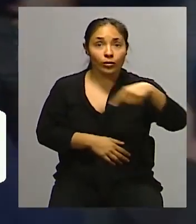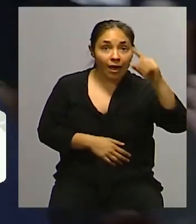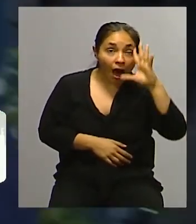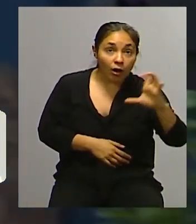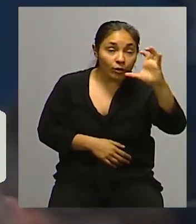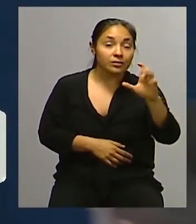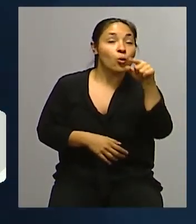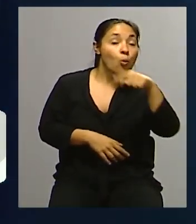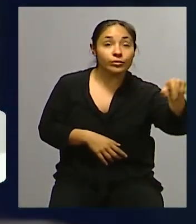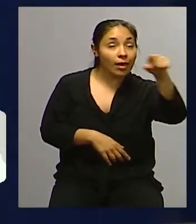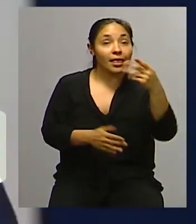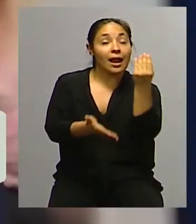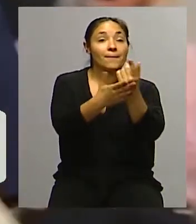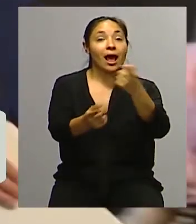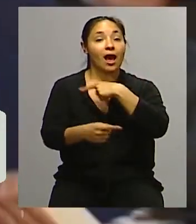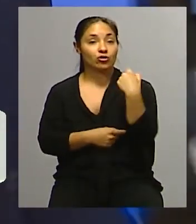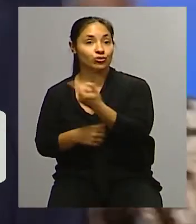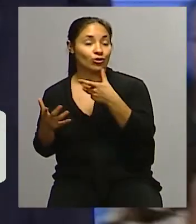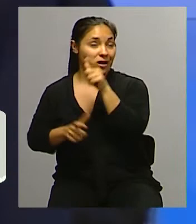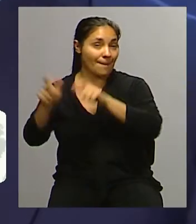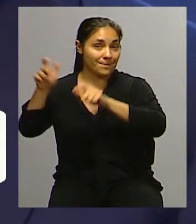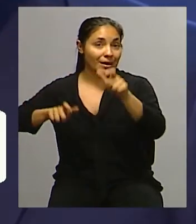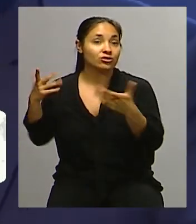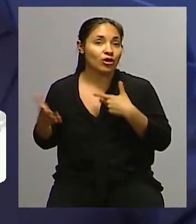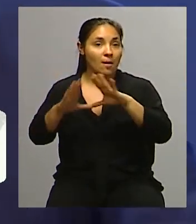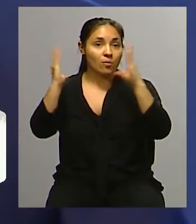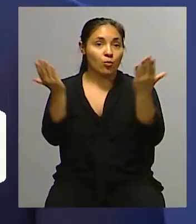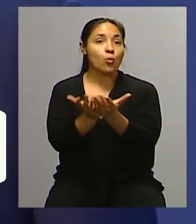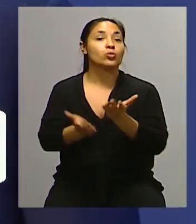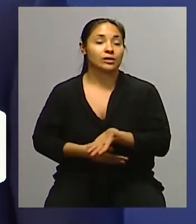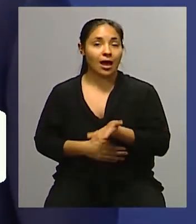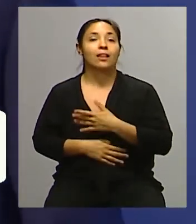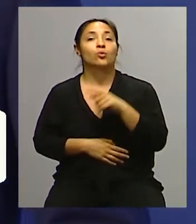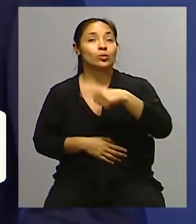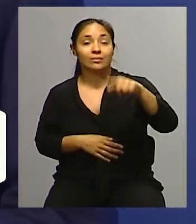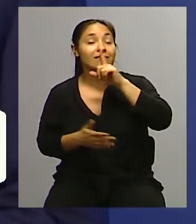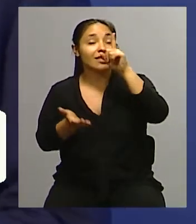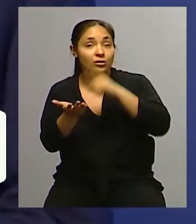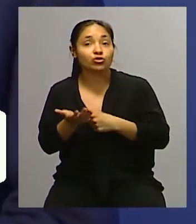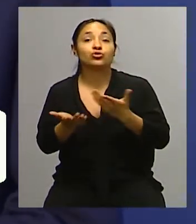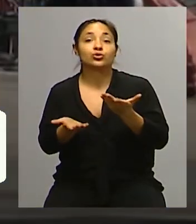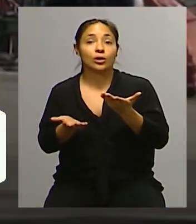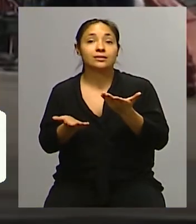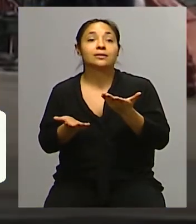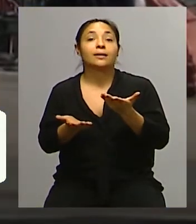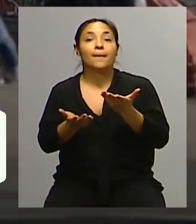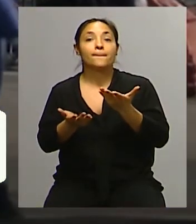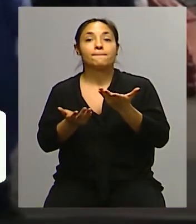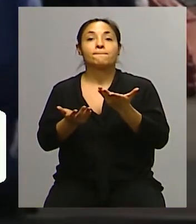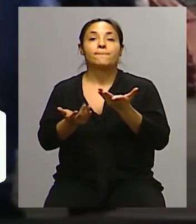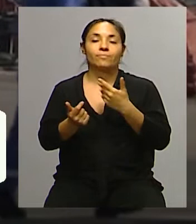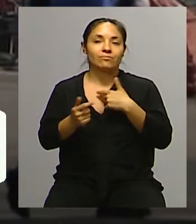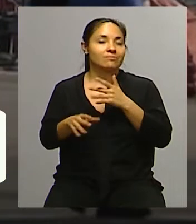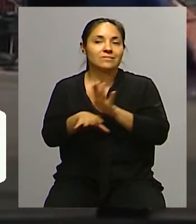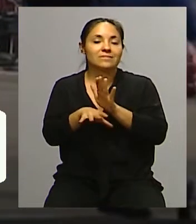están representando al planeta, a la especie humana y están tomando decisiones que implican nuestro presente y nuestro